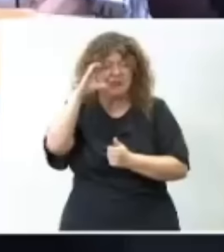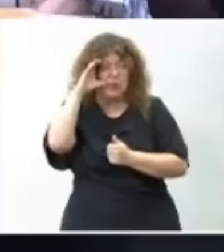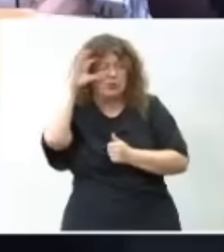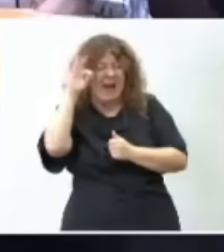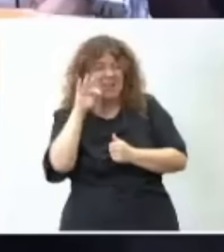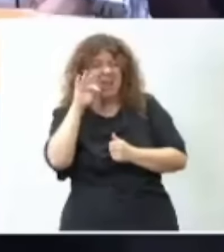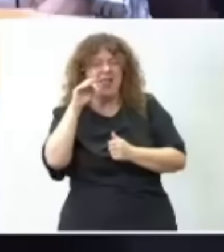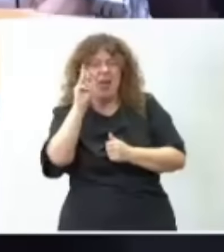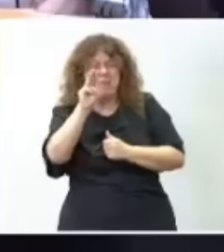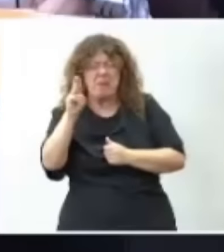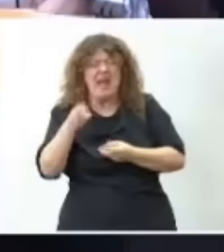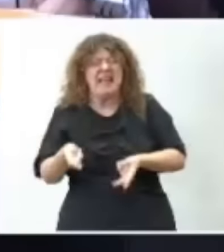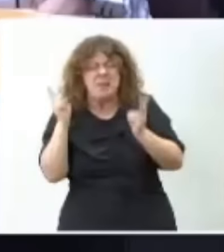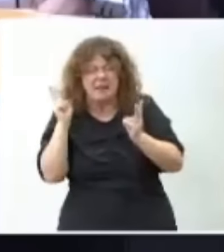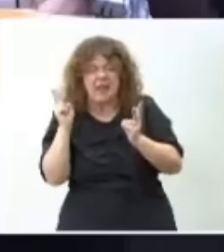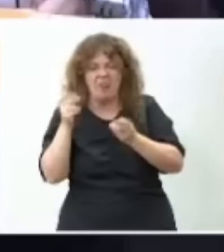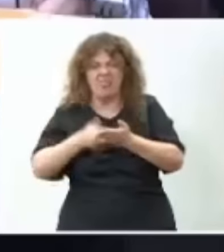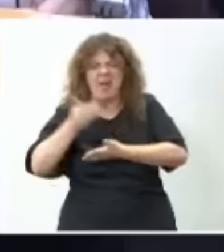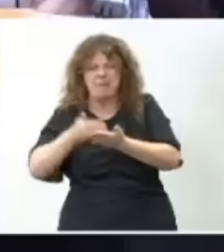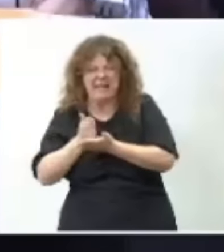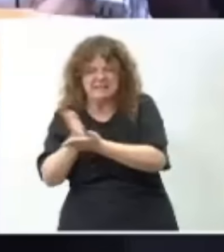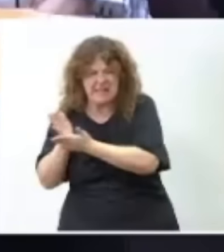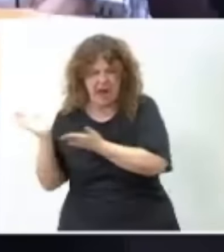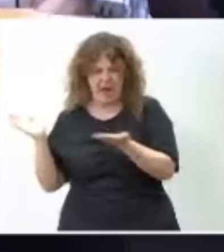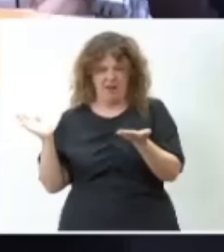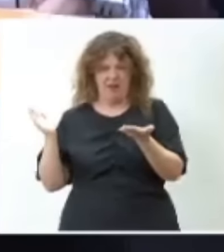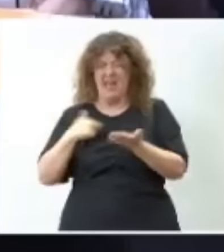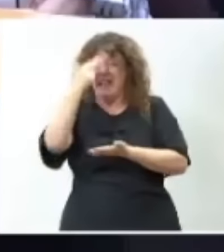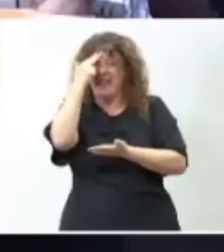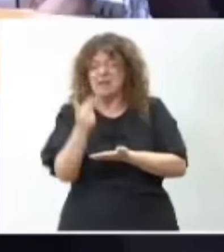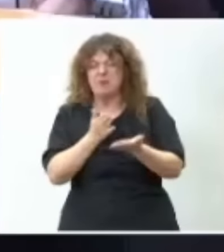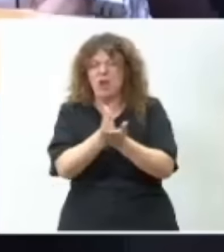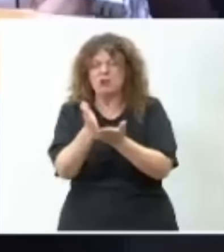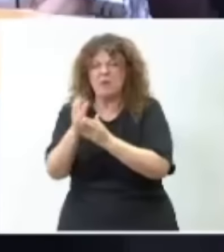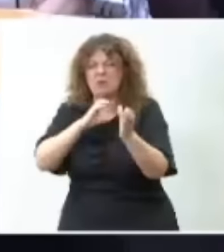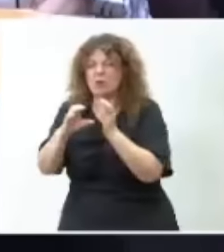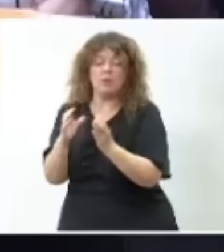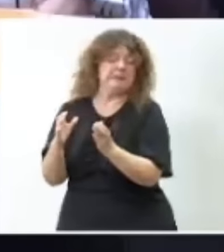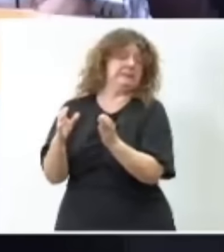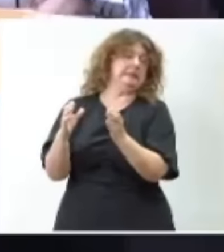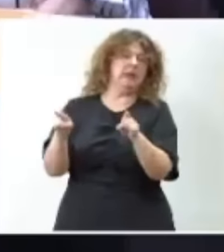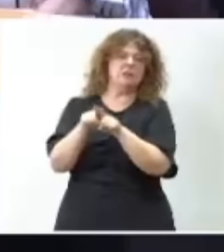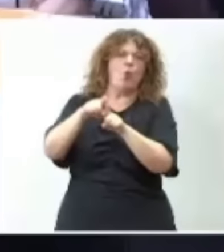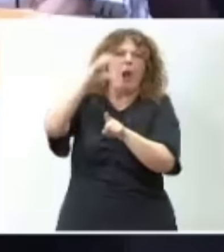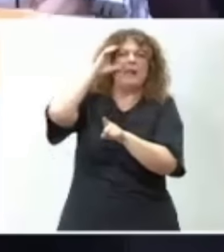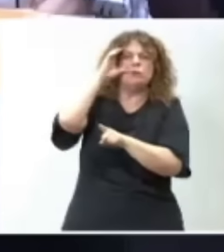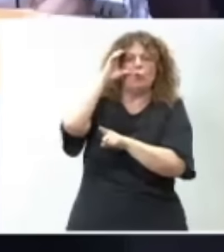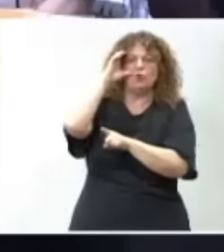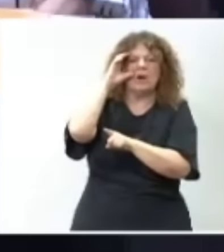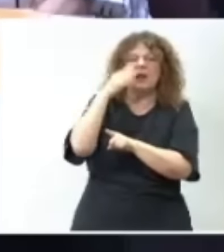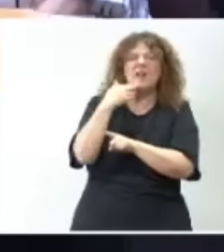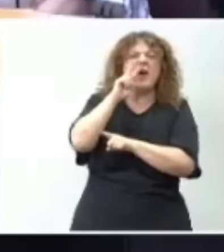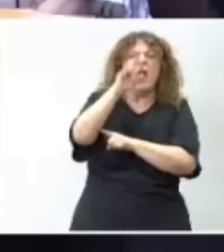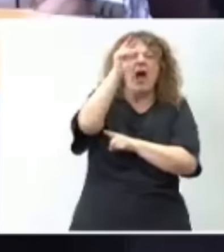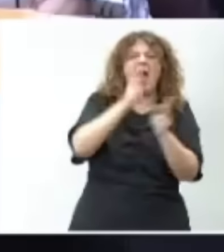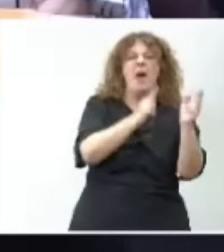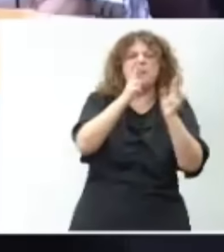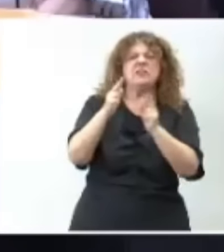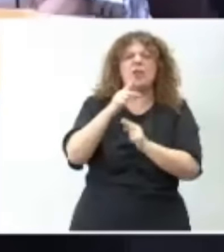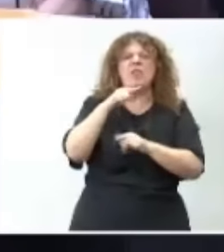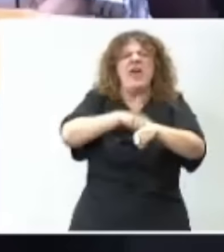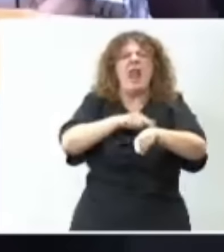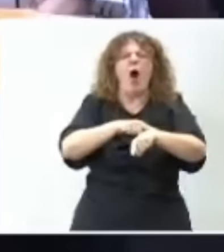Popular de la libertad de prensa y del respeto a los medios de comunicación es como estar escuchando y viendo un episodio de La Hora